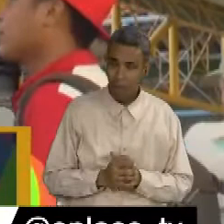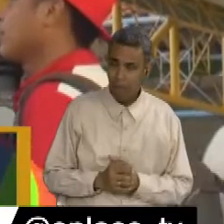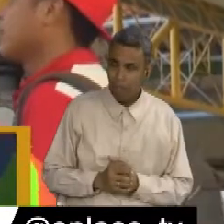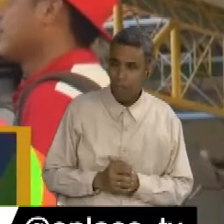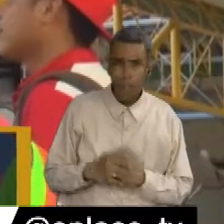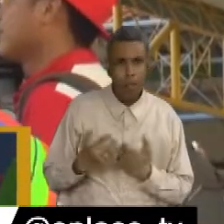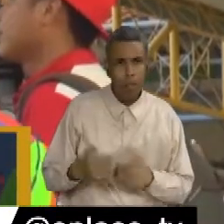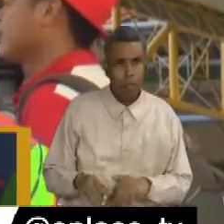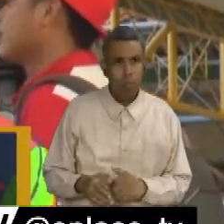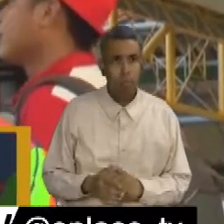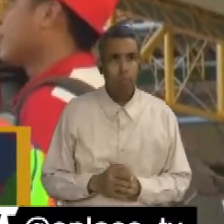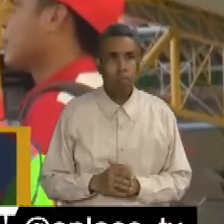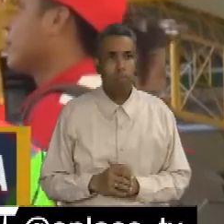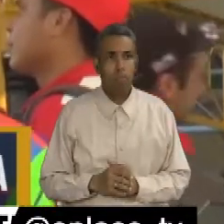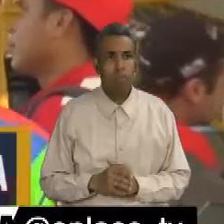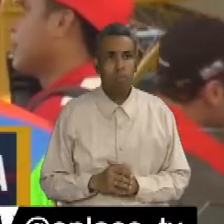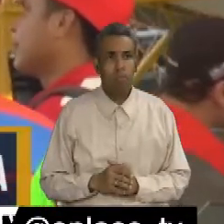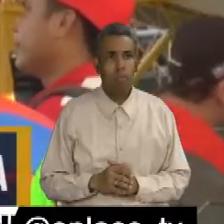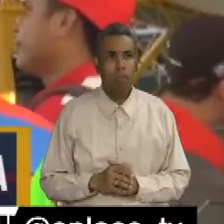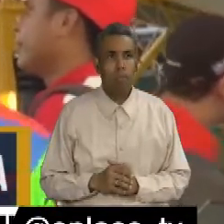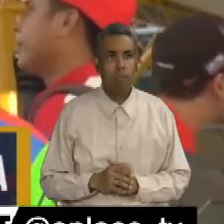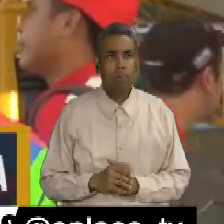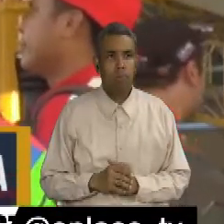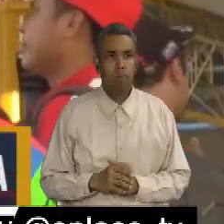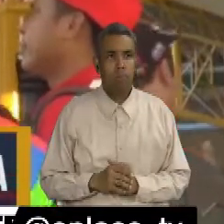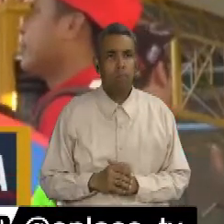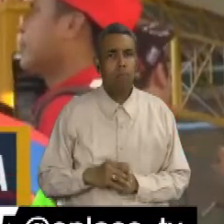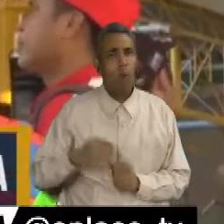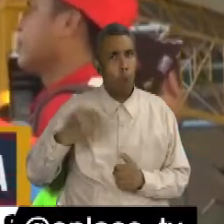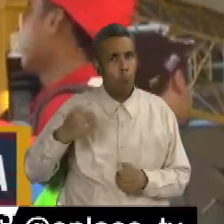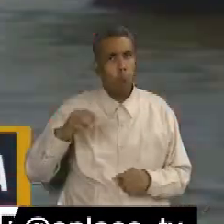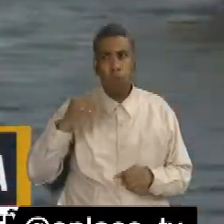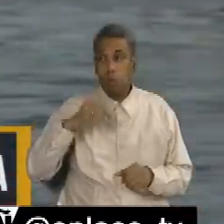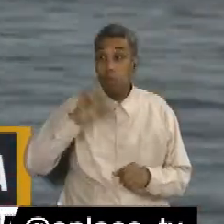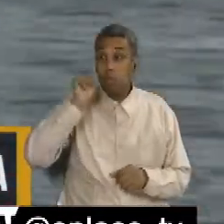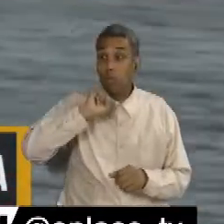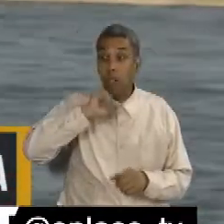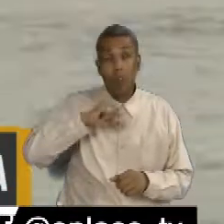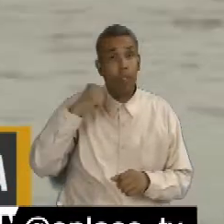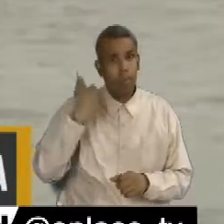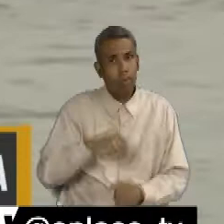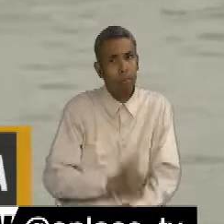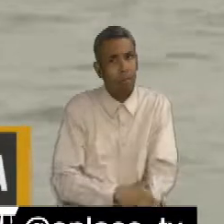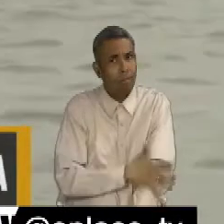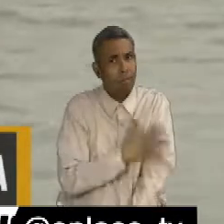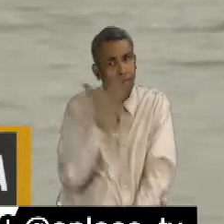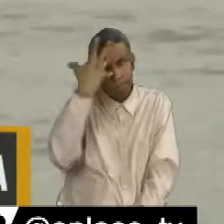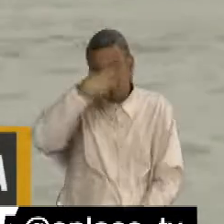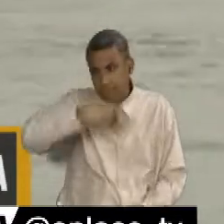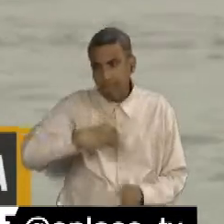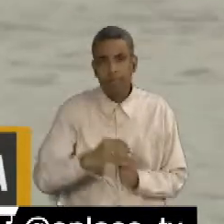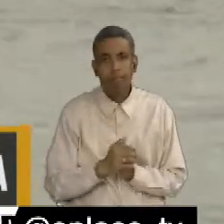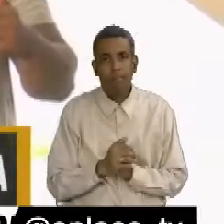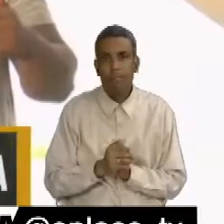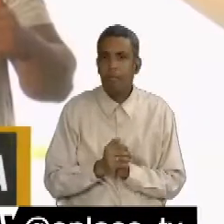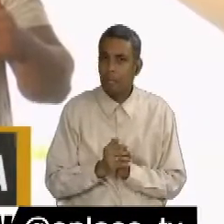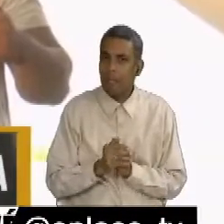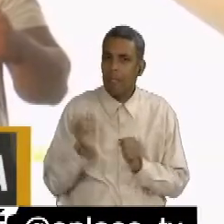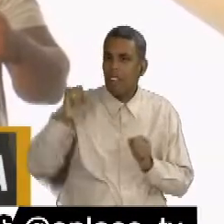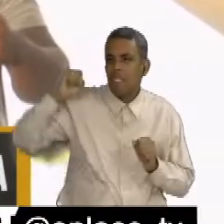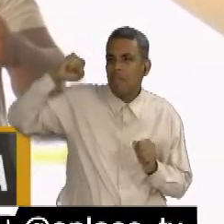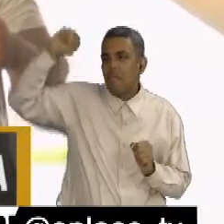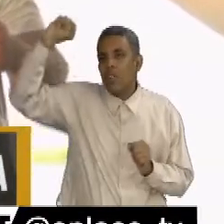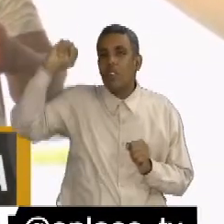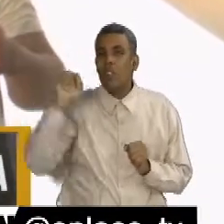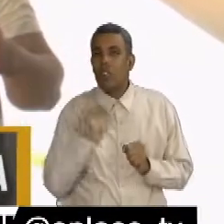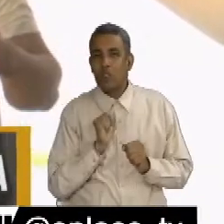gente súper cálida y en general me llevo la mejor experiencia de acá. Los mejores exponentes de este deporte extremo se dieron